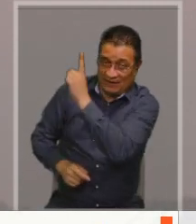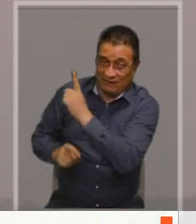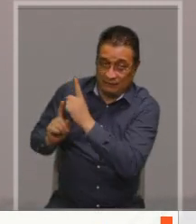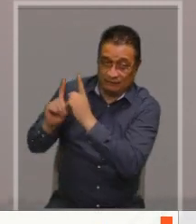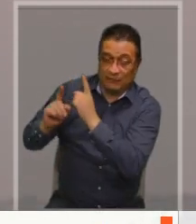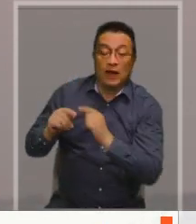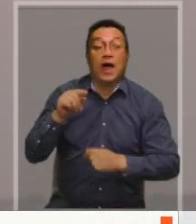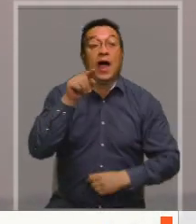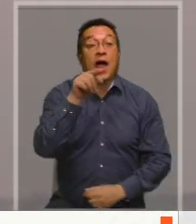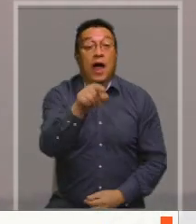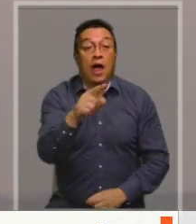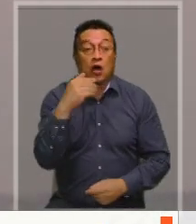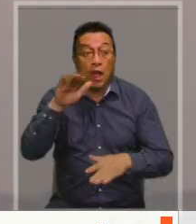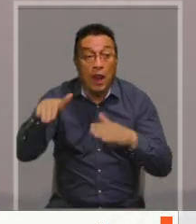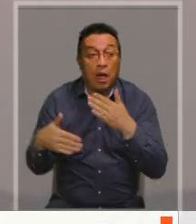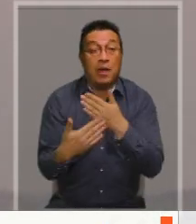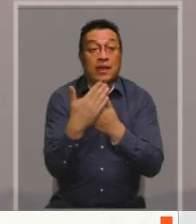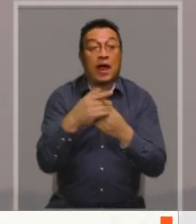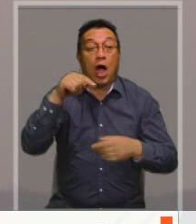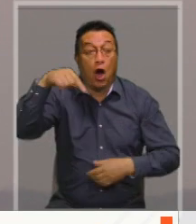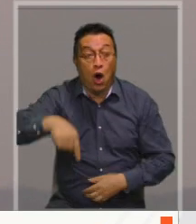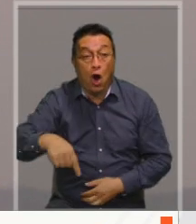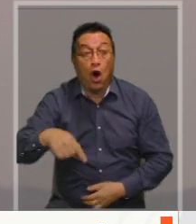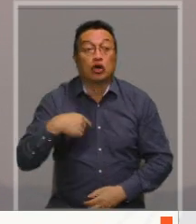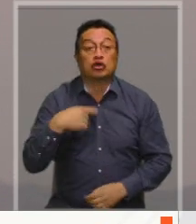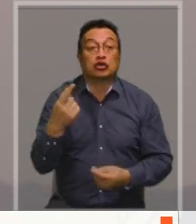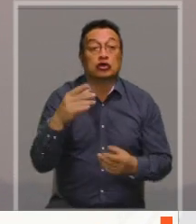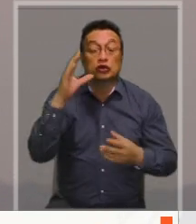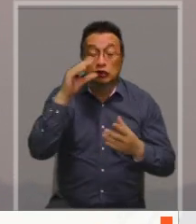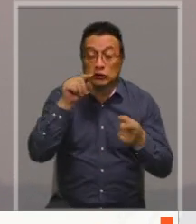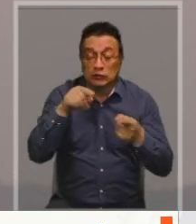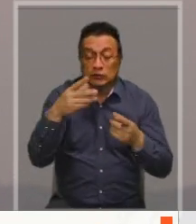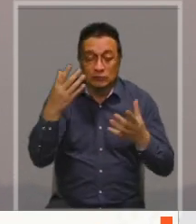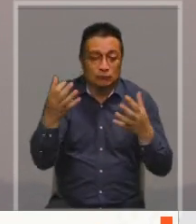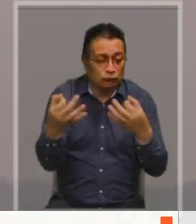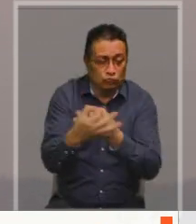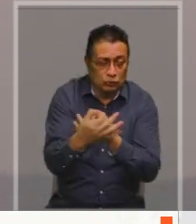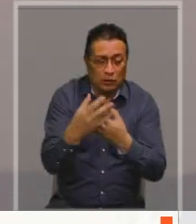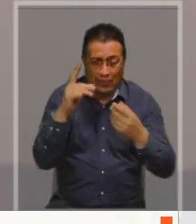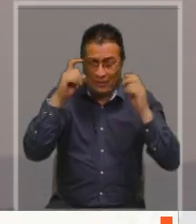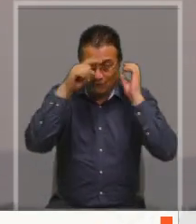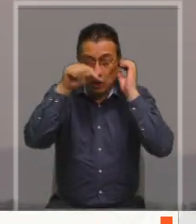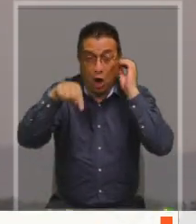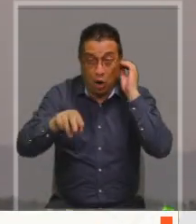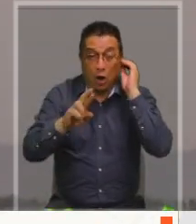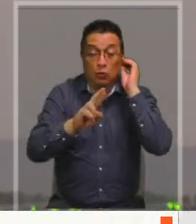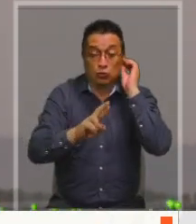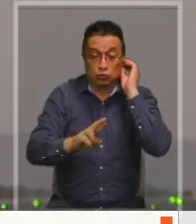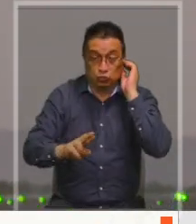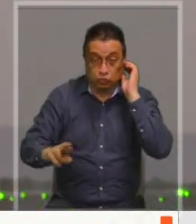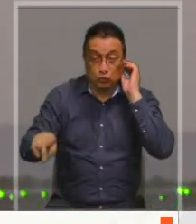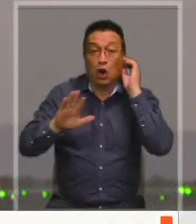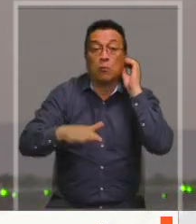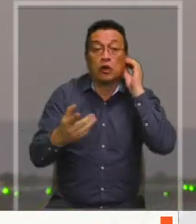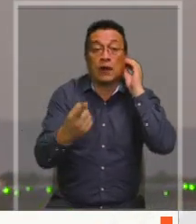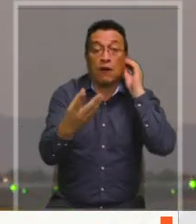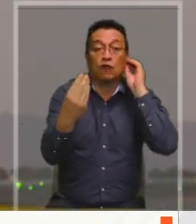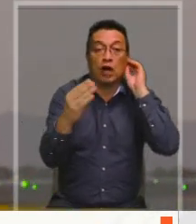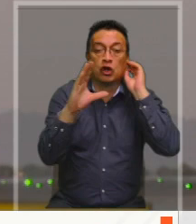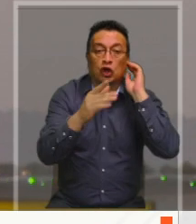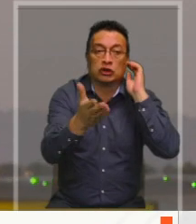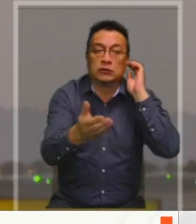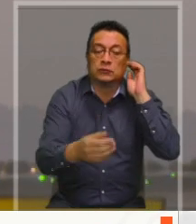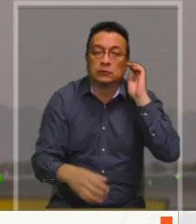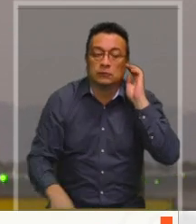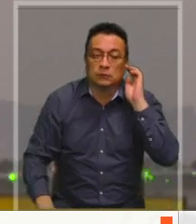la madrugada de hoy la noche ahí lo mostramos la nota ha sido muy complejo eso se ha ido tranquilizando alguna manera Cómo estás Muy buenas noches